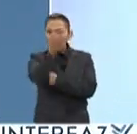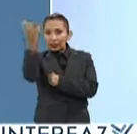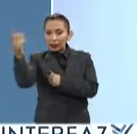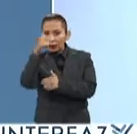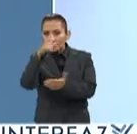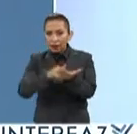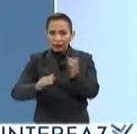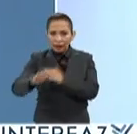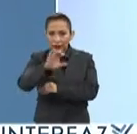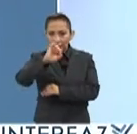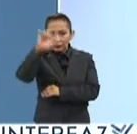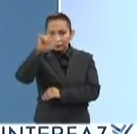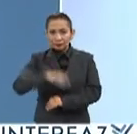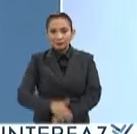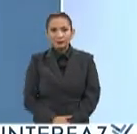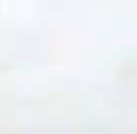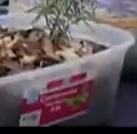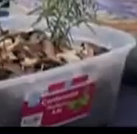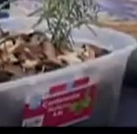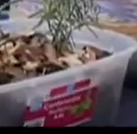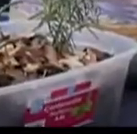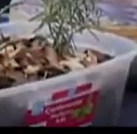cualquier área profesional.